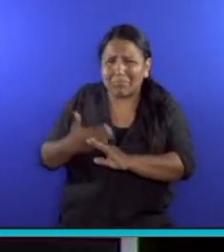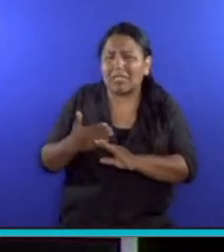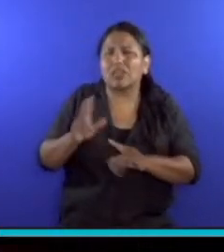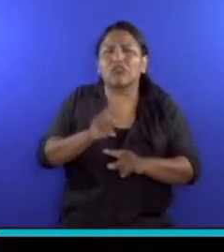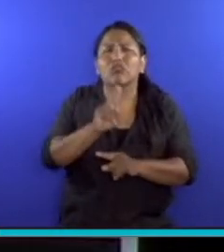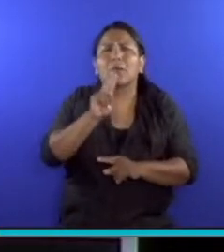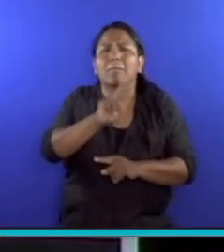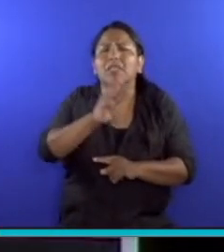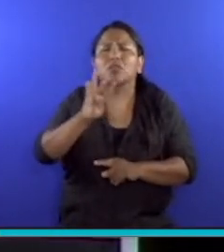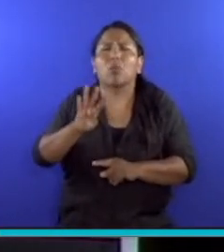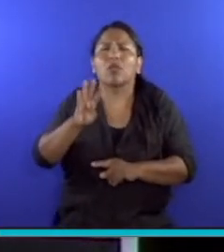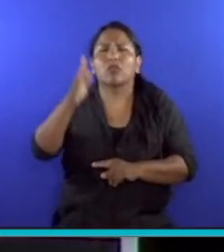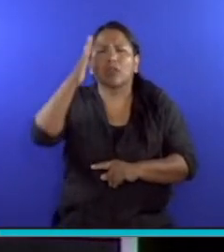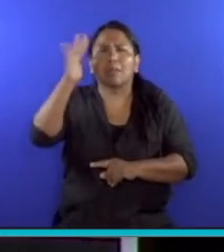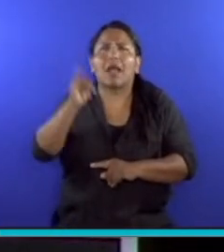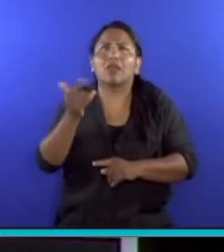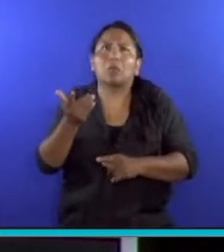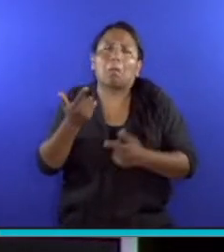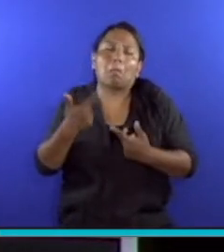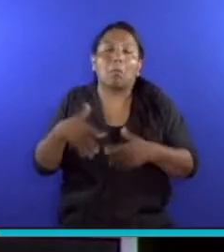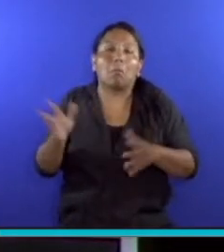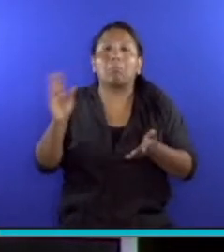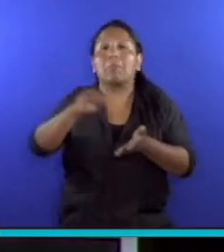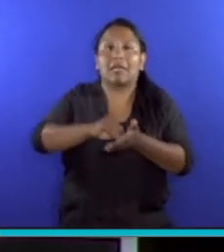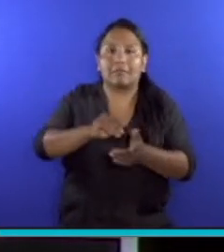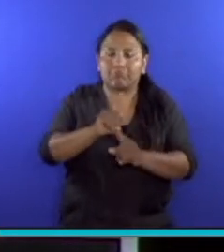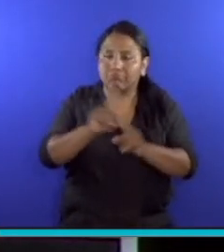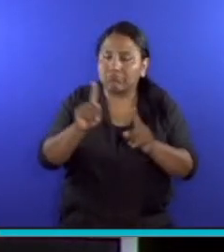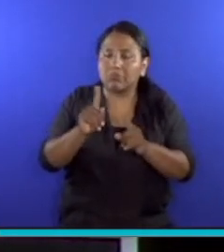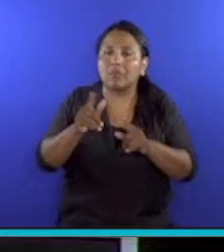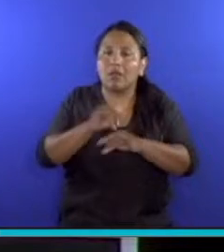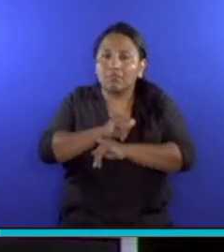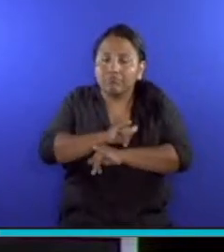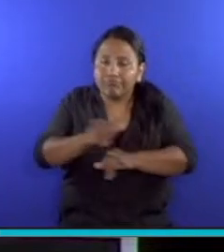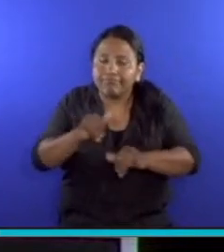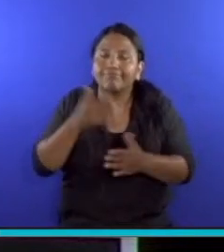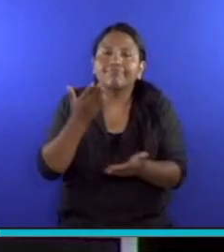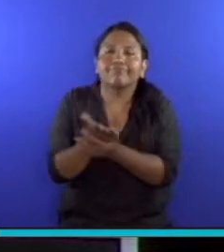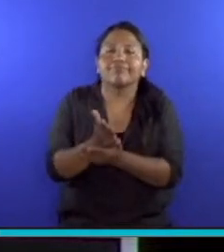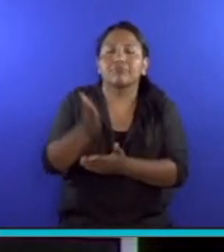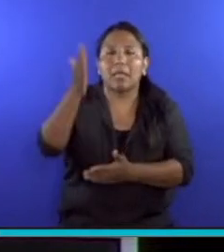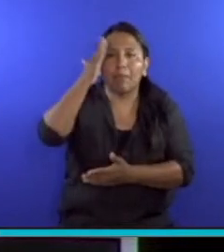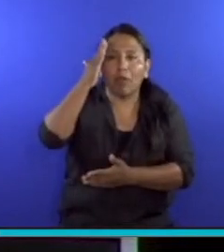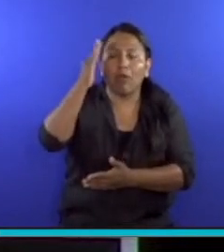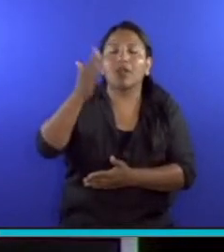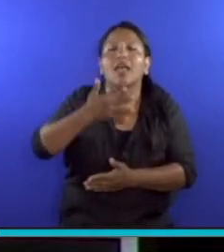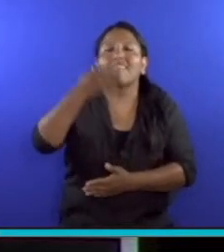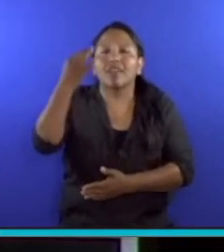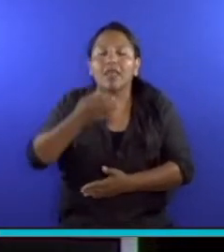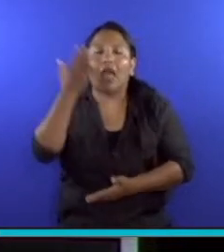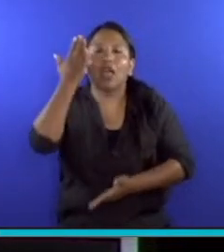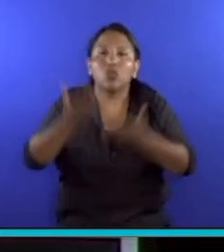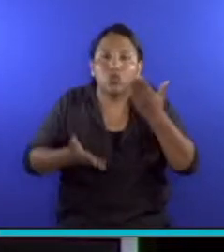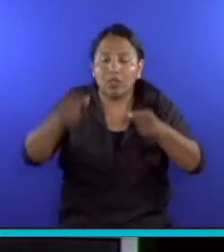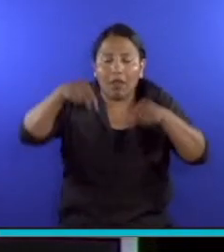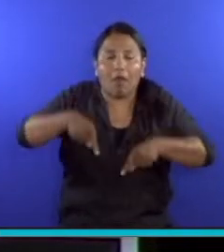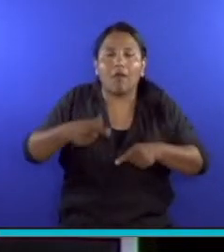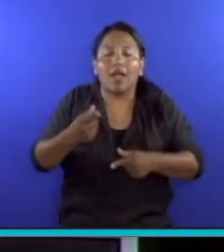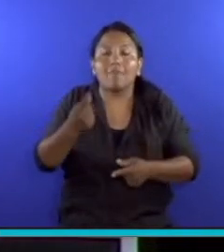más. Las demandas por memoria, por verdad, por justicia están más presentes que